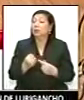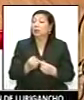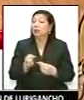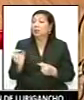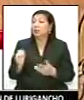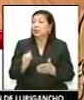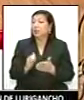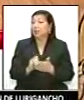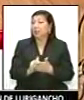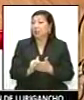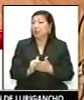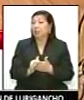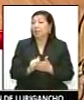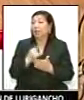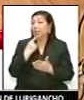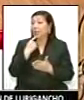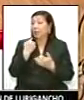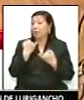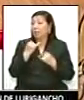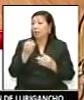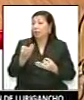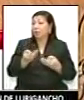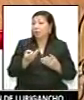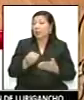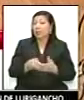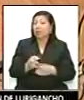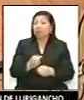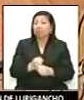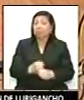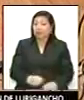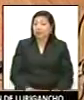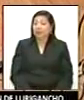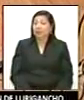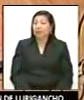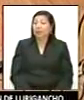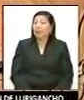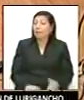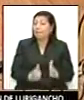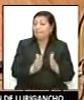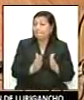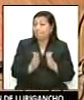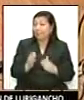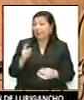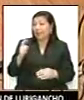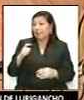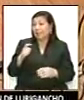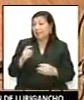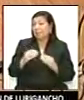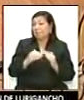que se advierte información financiera sobre la sostenibilidad de la medida, siendo necesario